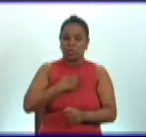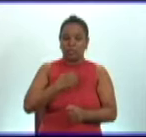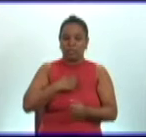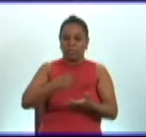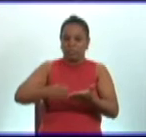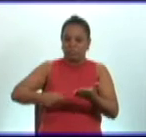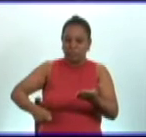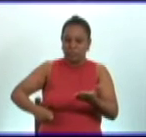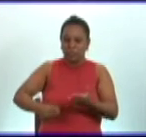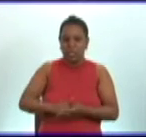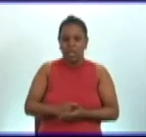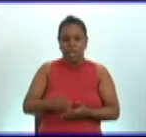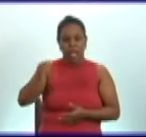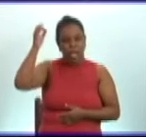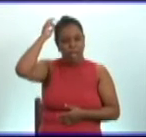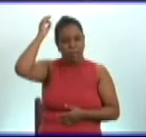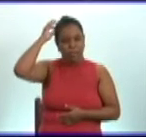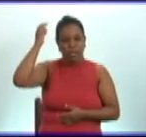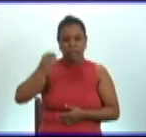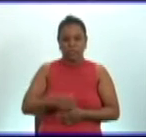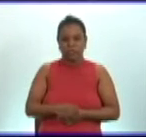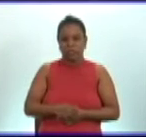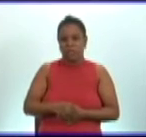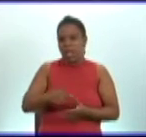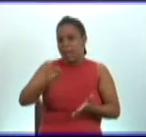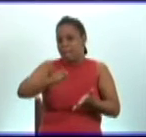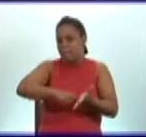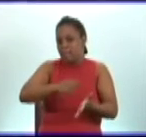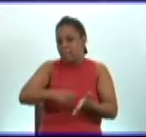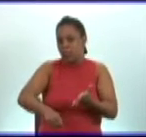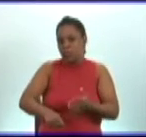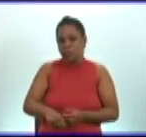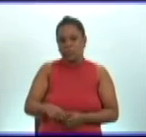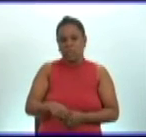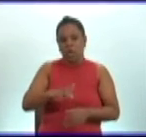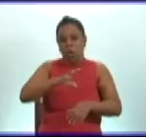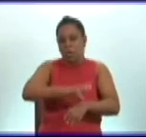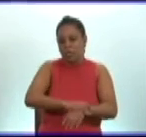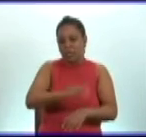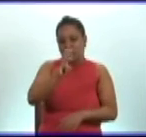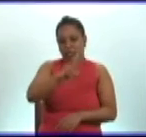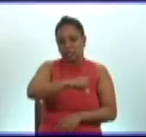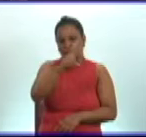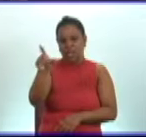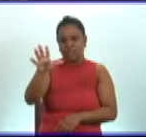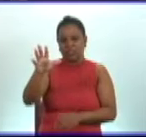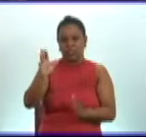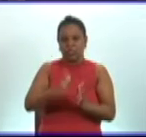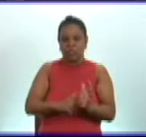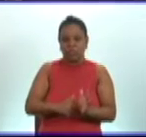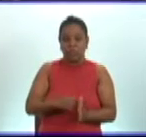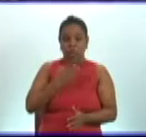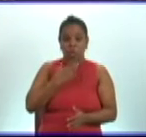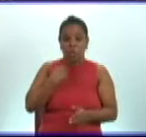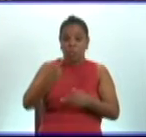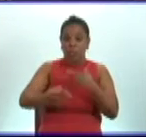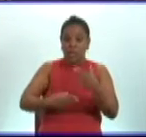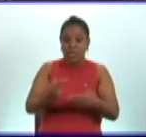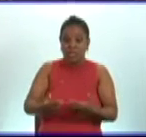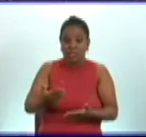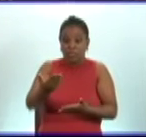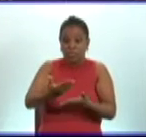profanación. Multas y prisión correccional de 3 a 5 meses. ¿Cómo vamos a hacer eso sin una prueba? Las rayaduras